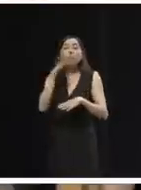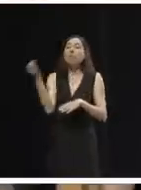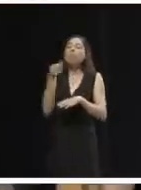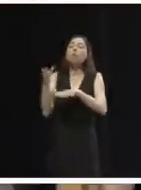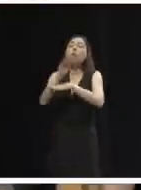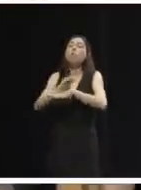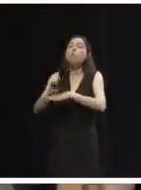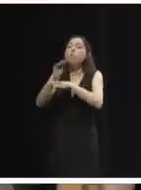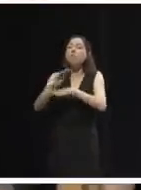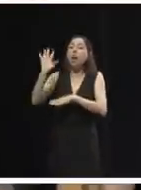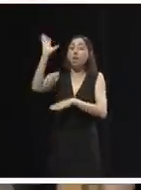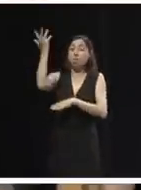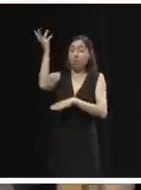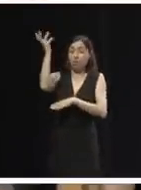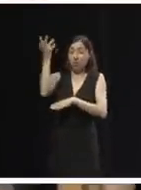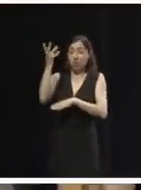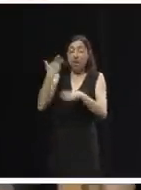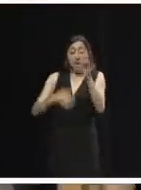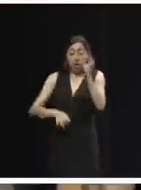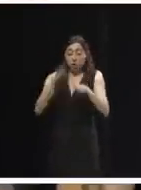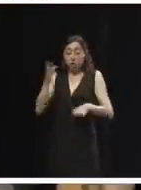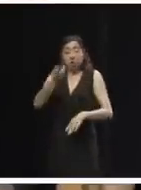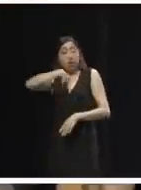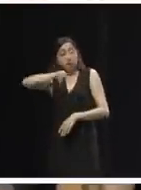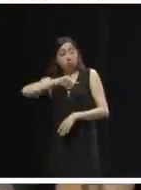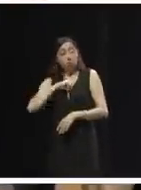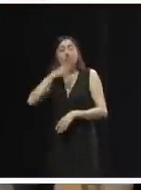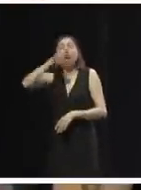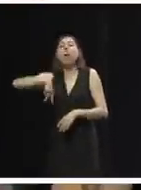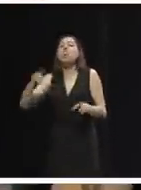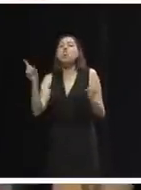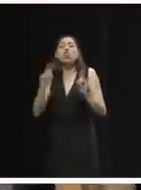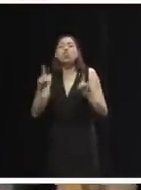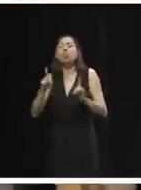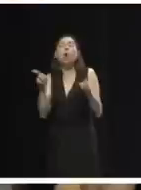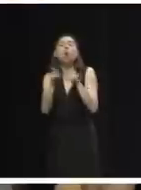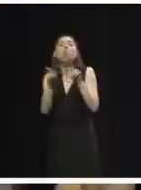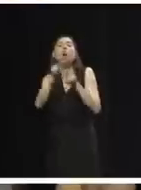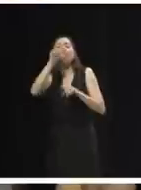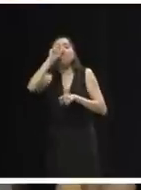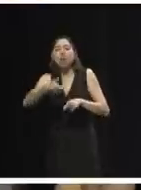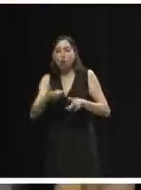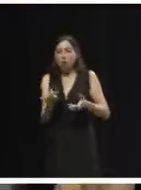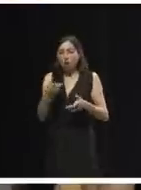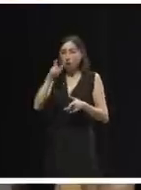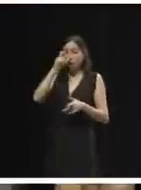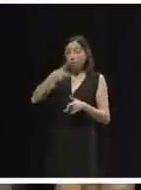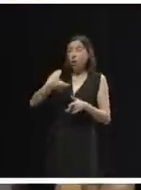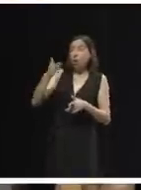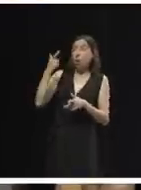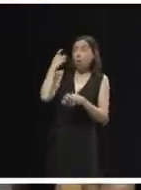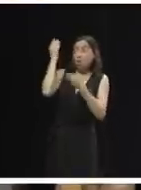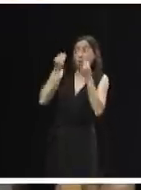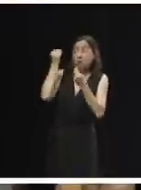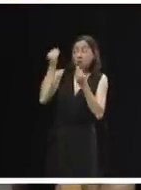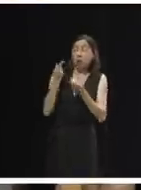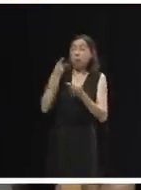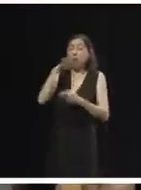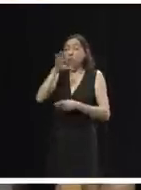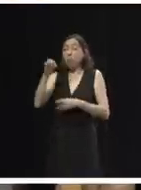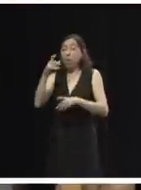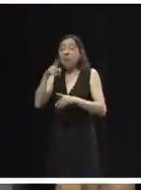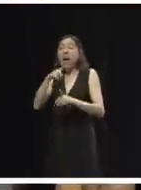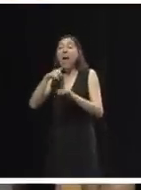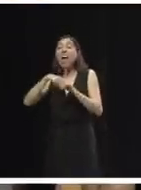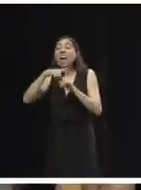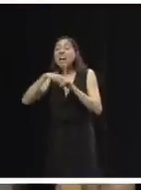ambiente. Afortunadamente, nosotras no somos como Feijóo. No consideramos que 50 grados sea un